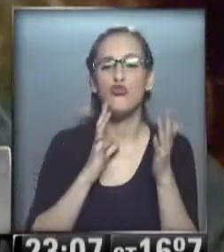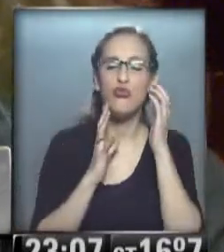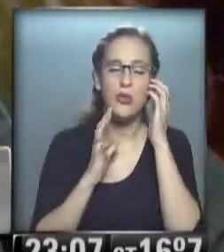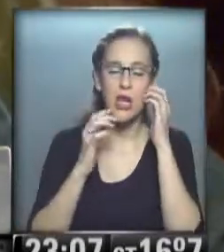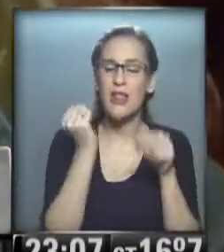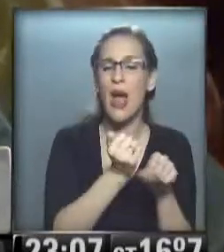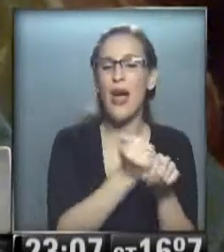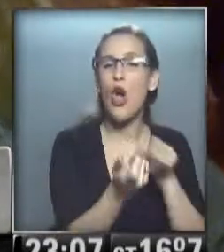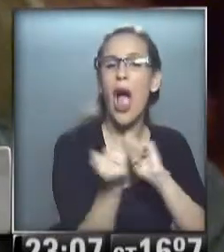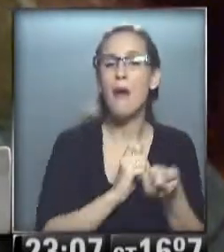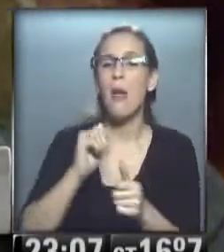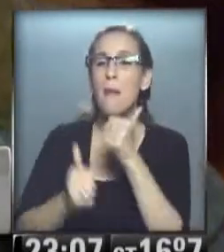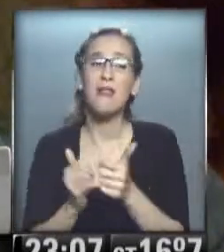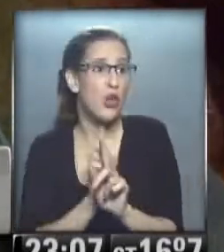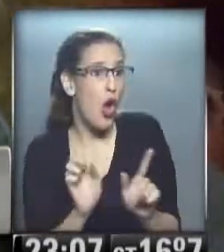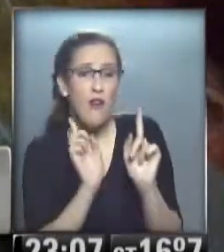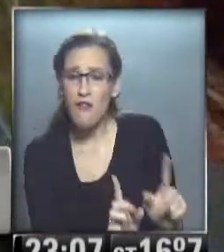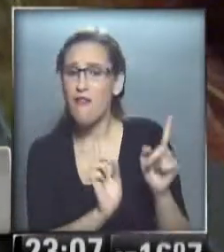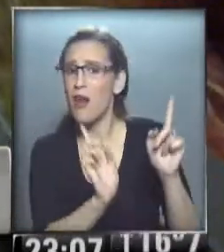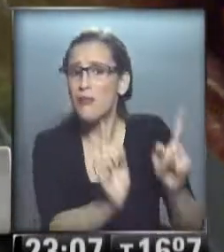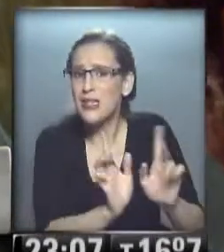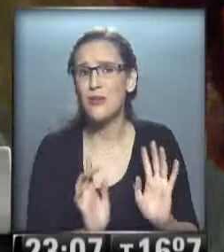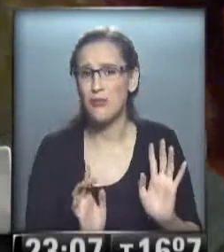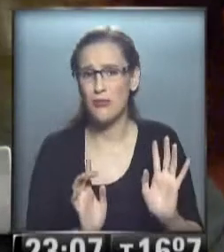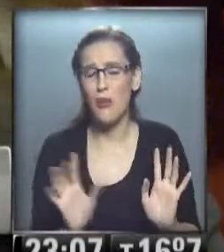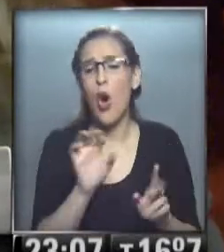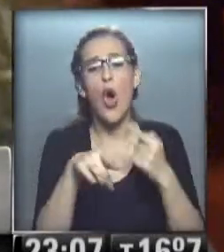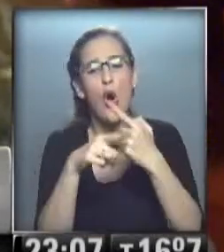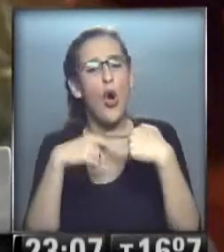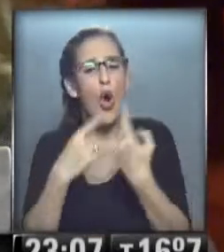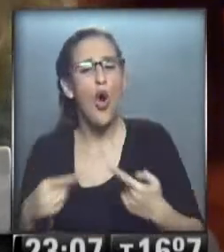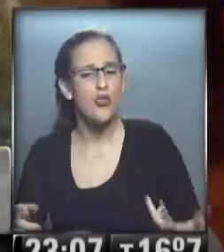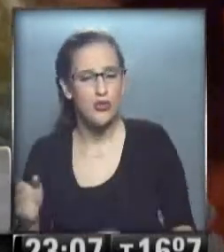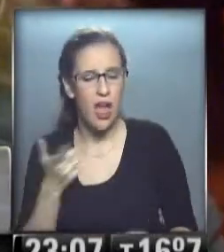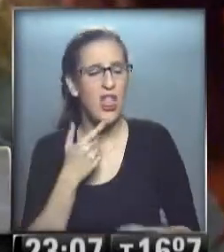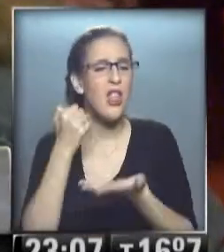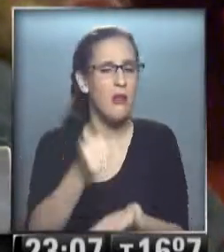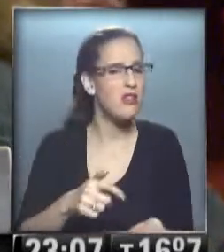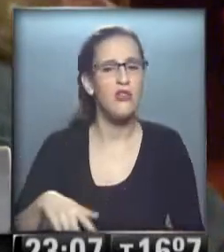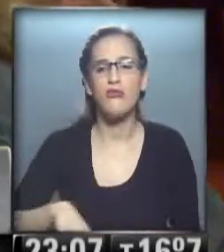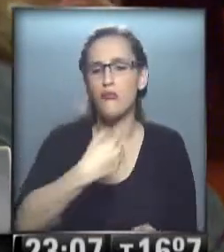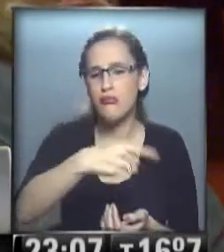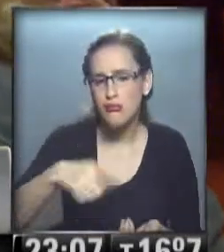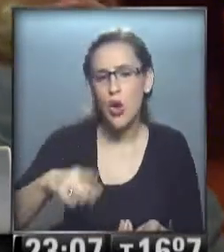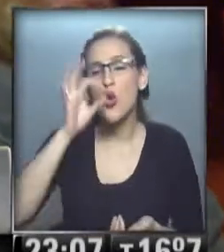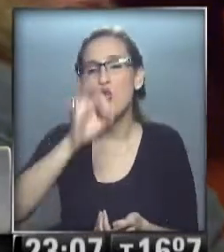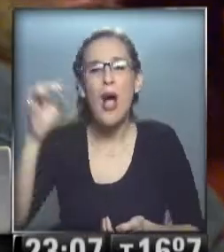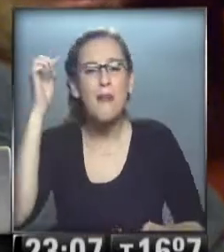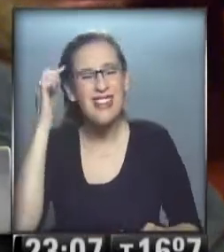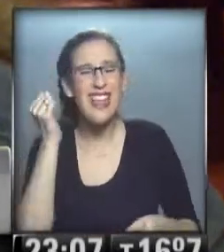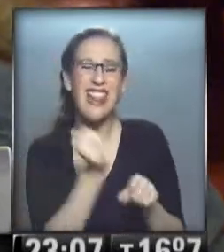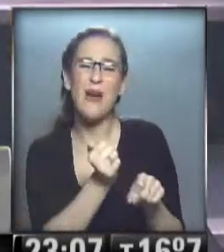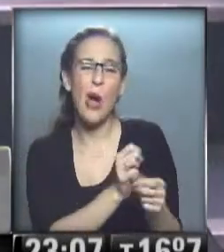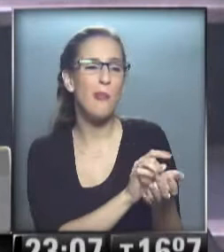otro beneficio adquirido. Nunca estuvo en riesgo la continuidad laboral. No